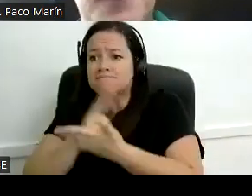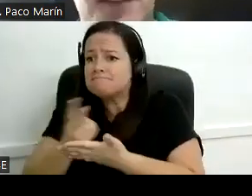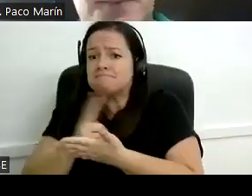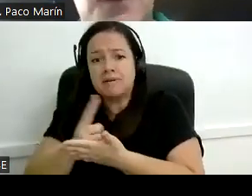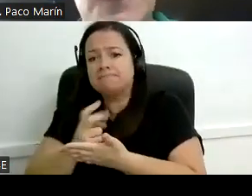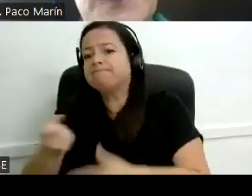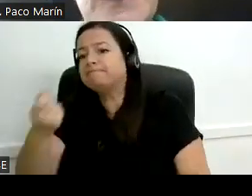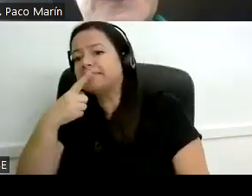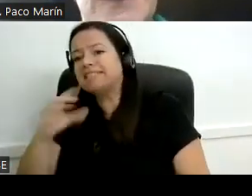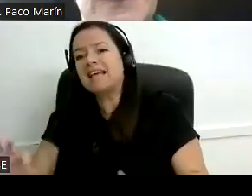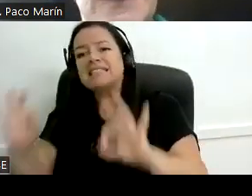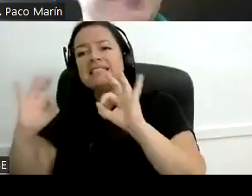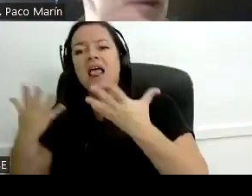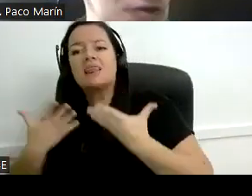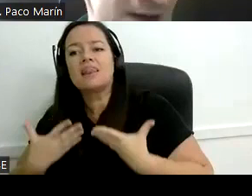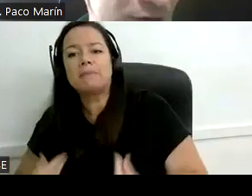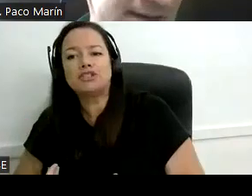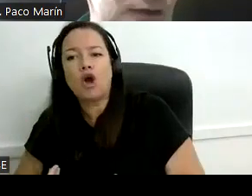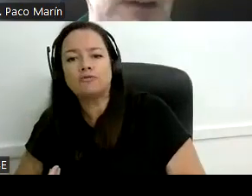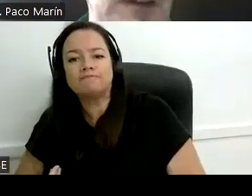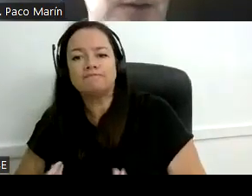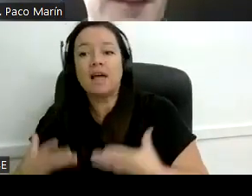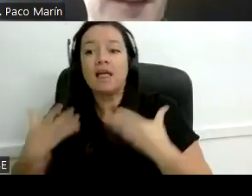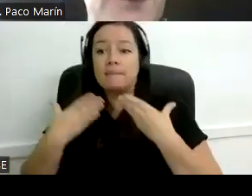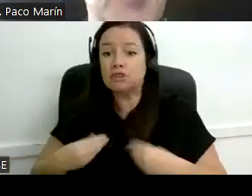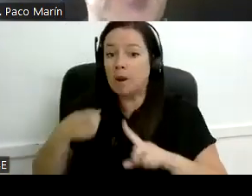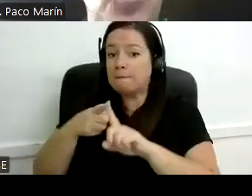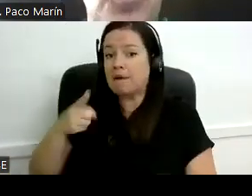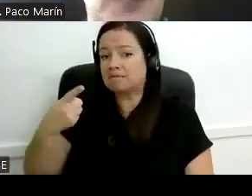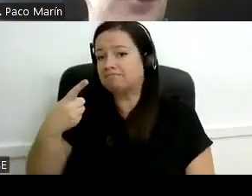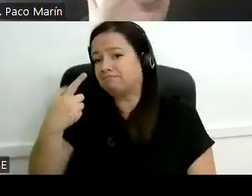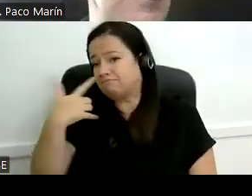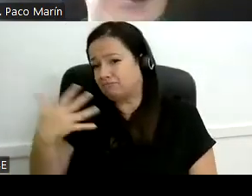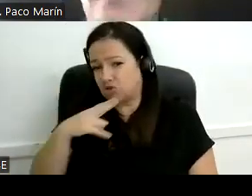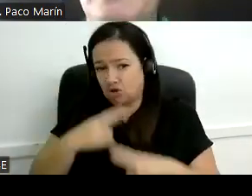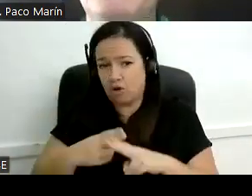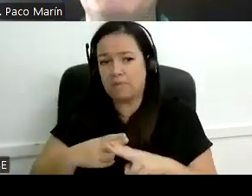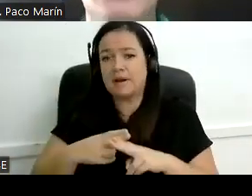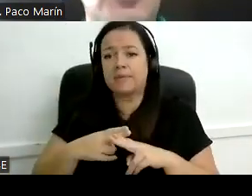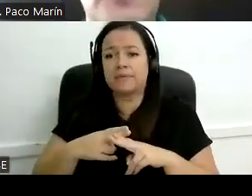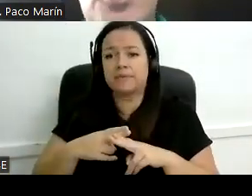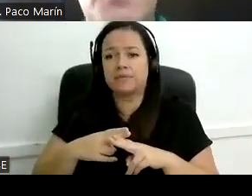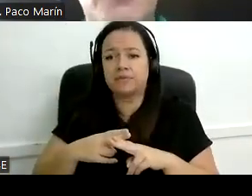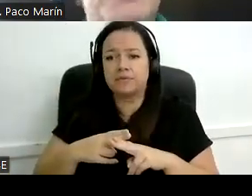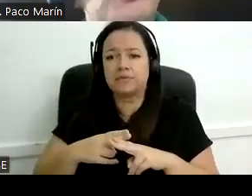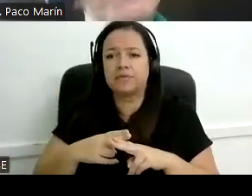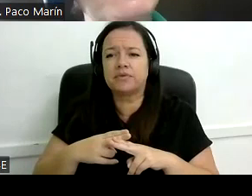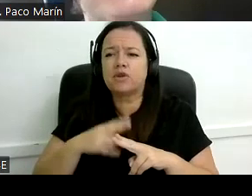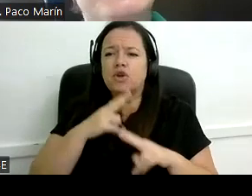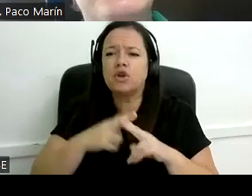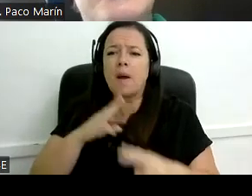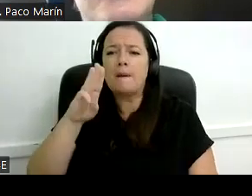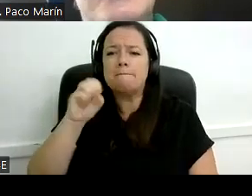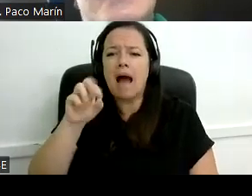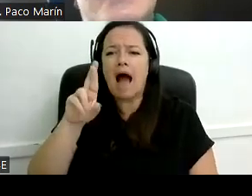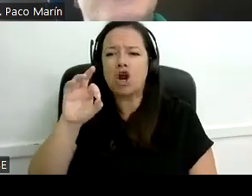algún antidepresivo. Los más utilizados seguramente como antidepresivos son la serotonina, no, perdón, la